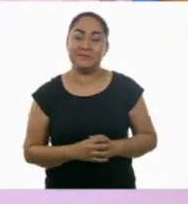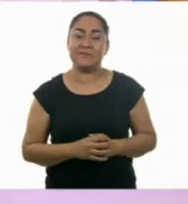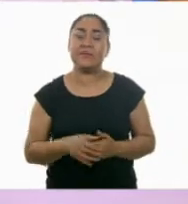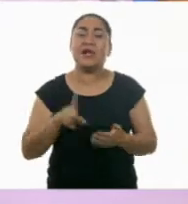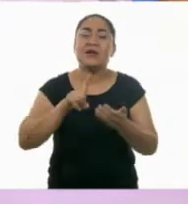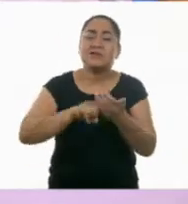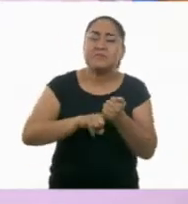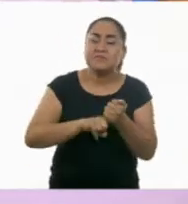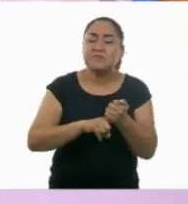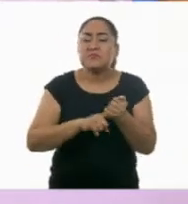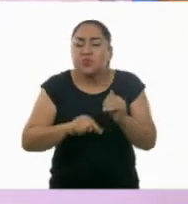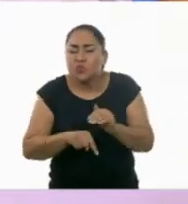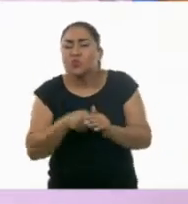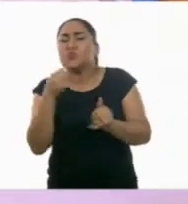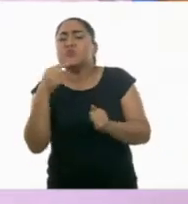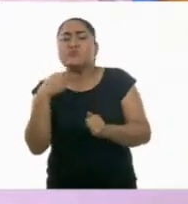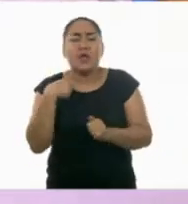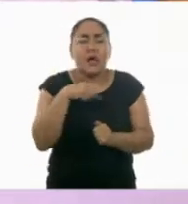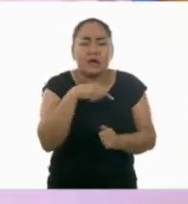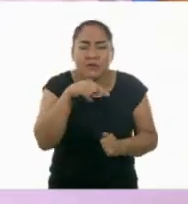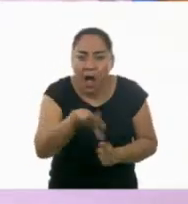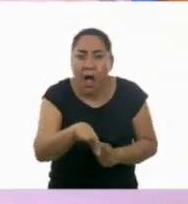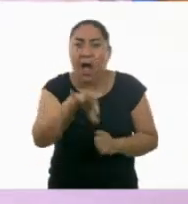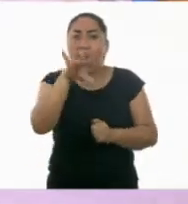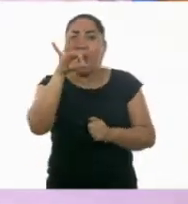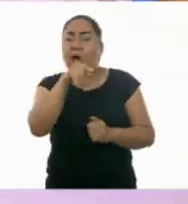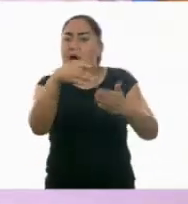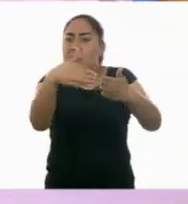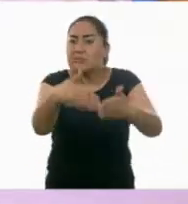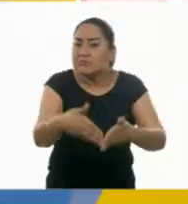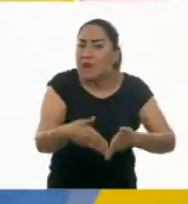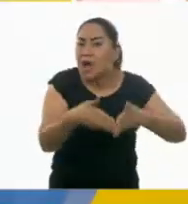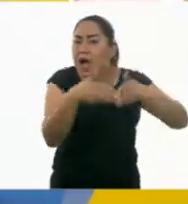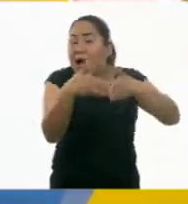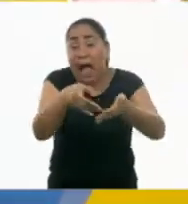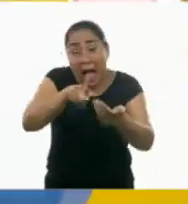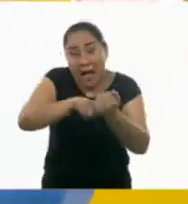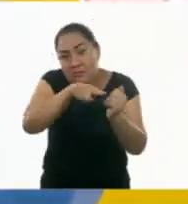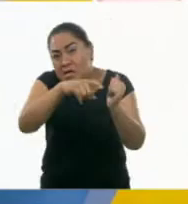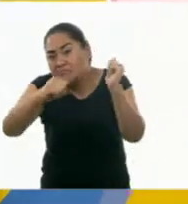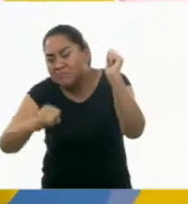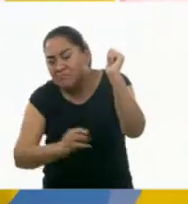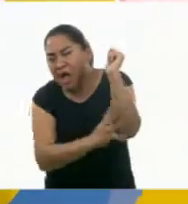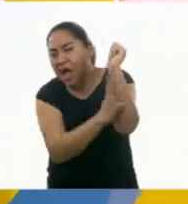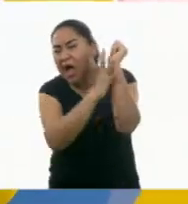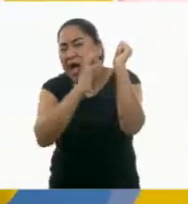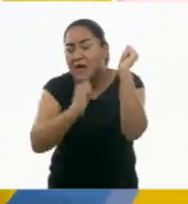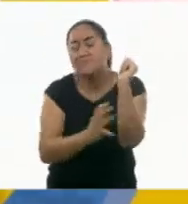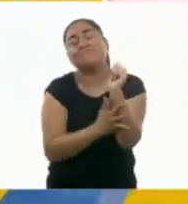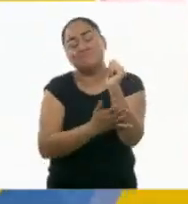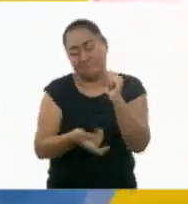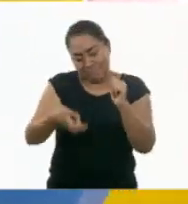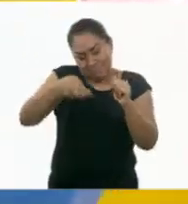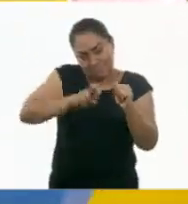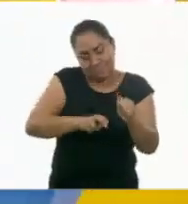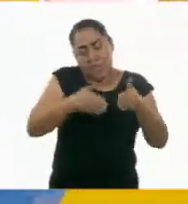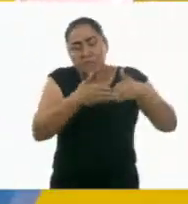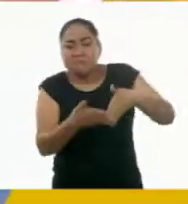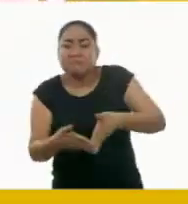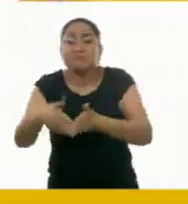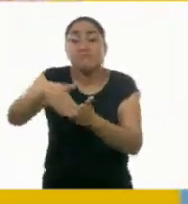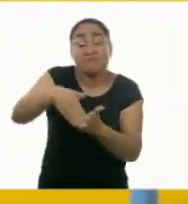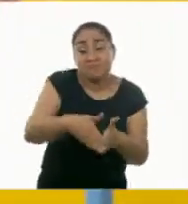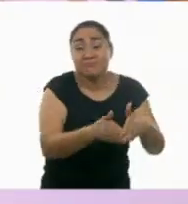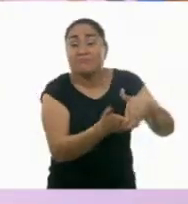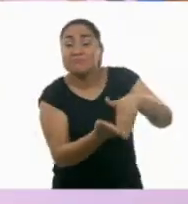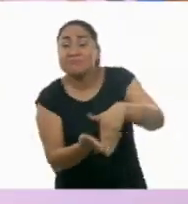Una vez me encontré una barca en la playa y me fui navegando bodón,